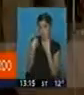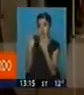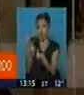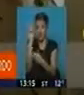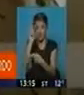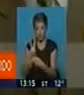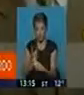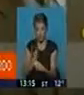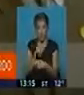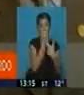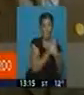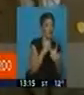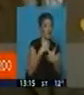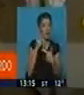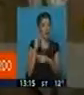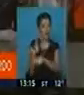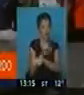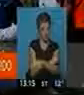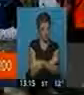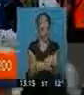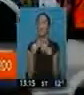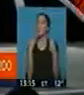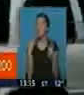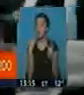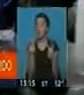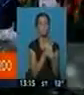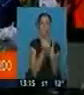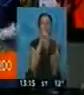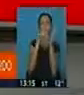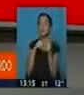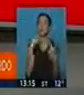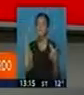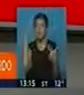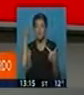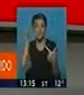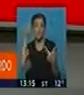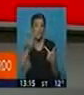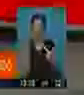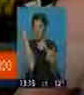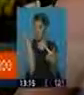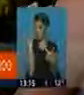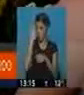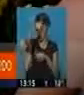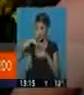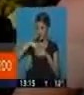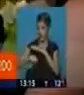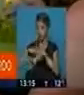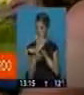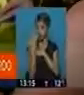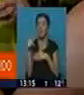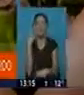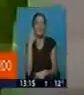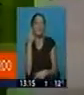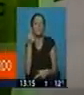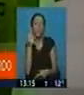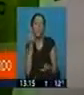este mes. El argumento oficial de ambos países es que Venezuela, por haber ingresado recientemente al bloque, no está al tanto del